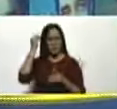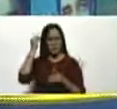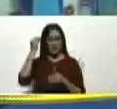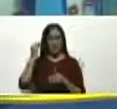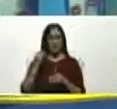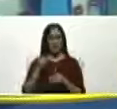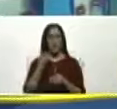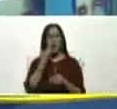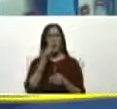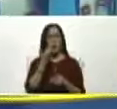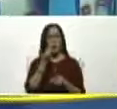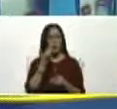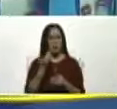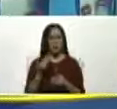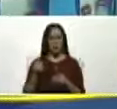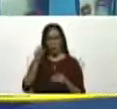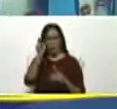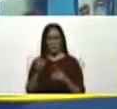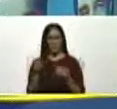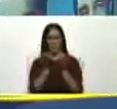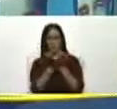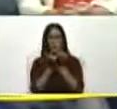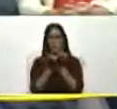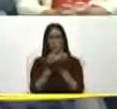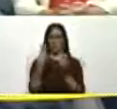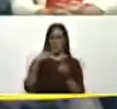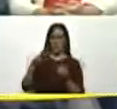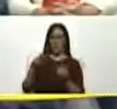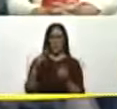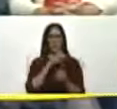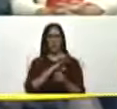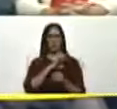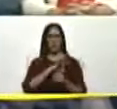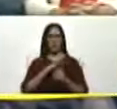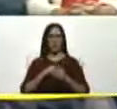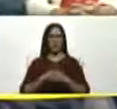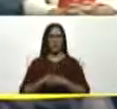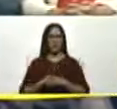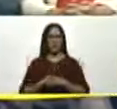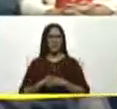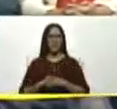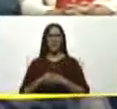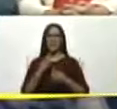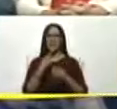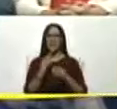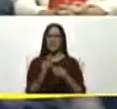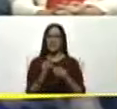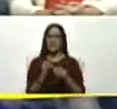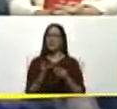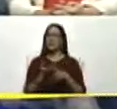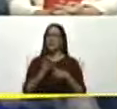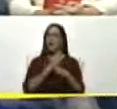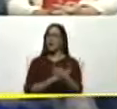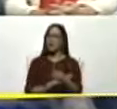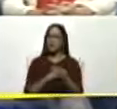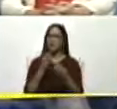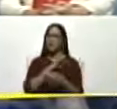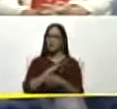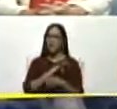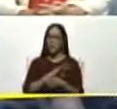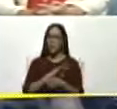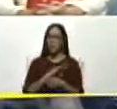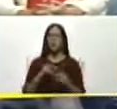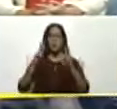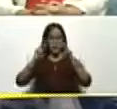una persona estudiada y ve lo que es el socialismo. ¿Qué viene antes del socialismo? Una revisión social de lo que